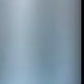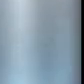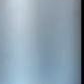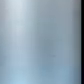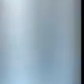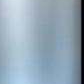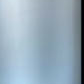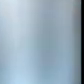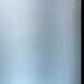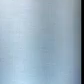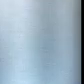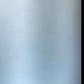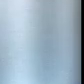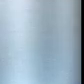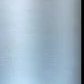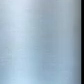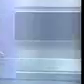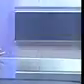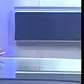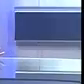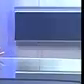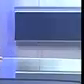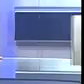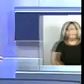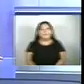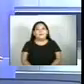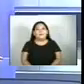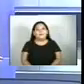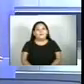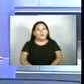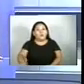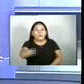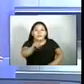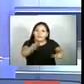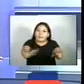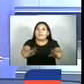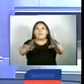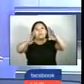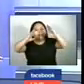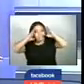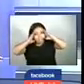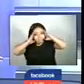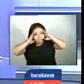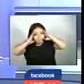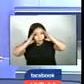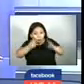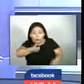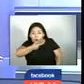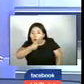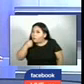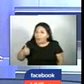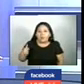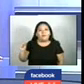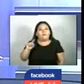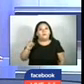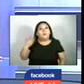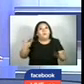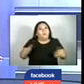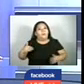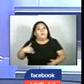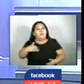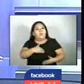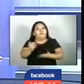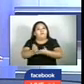Mucha atención. No son buenas noticias. El Ministerio de